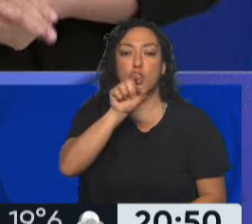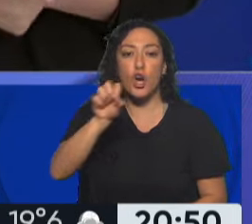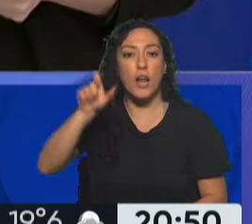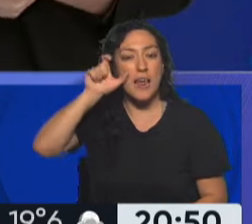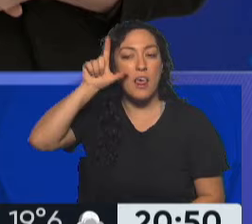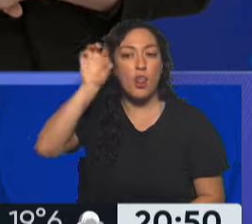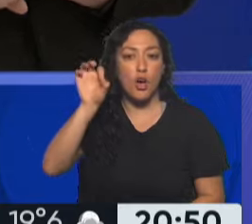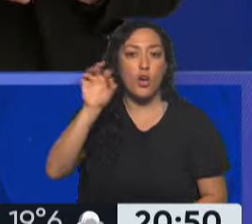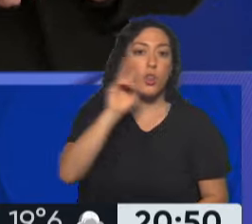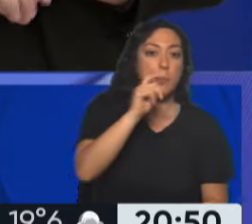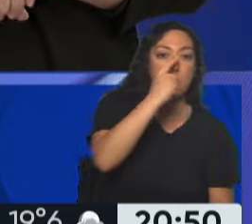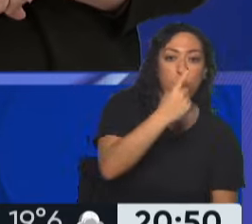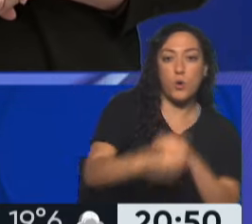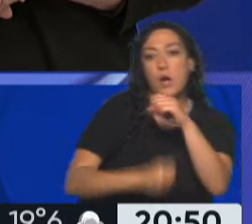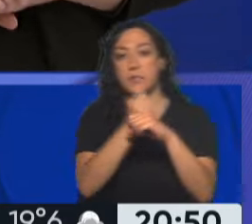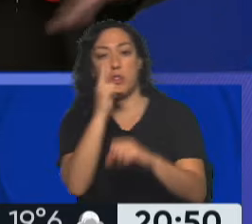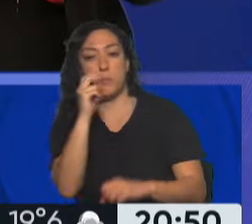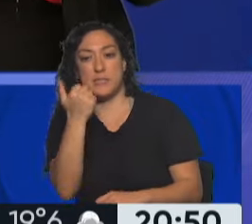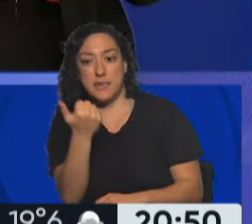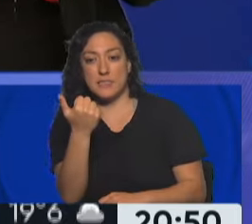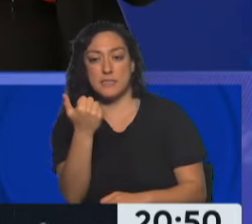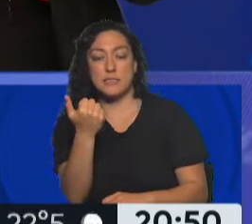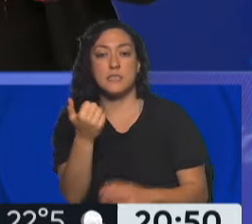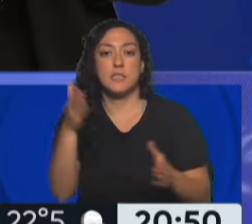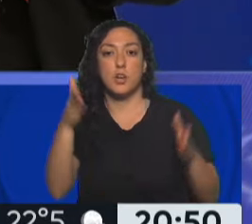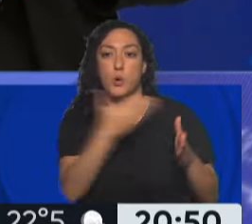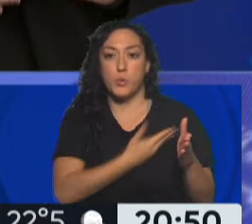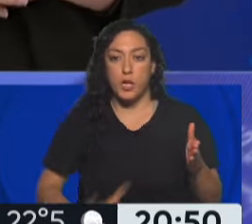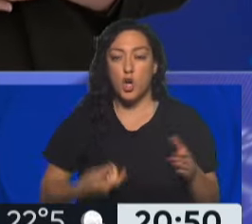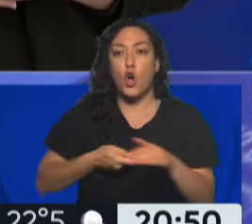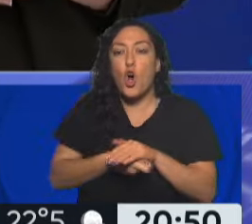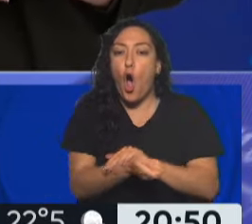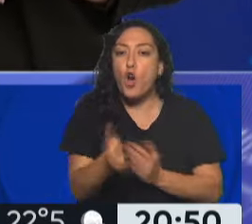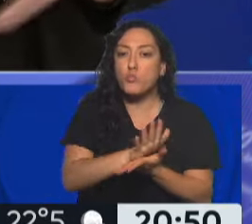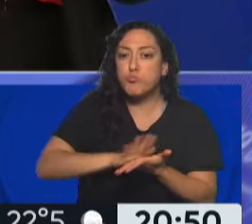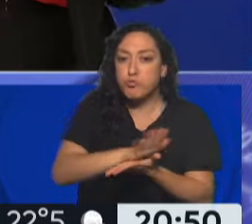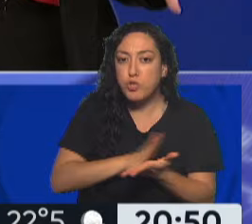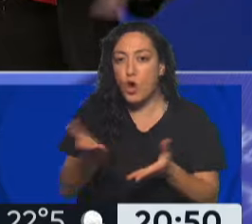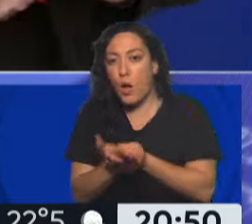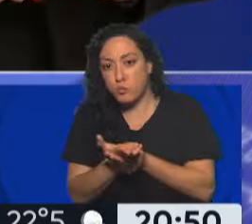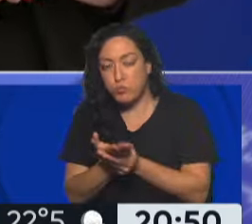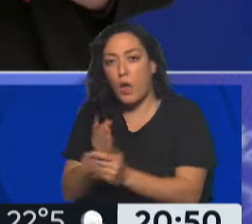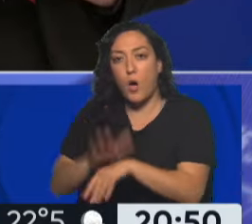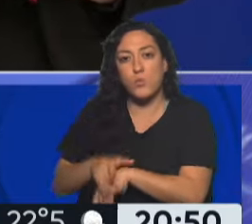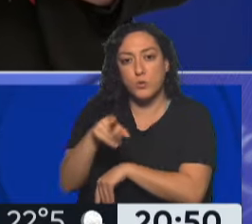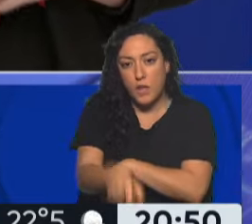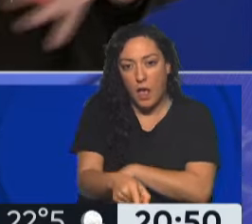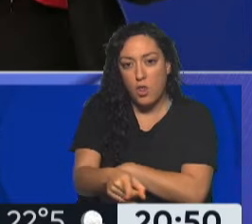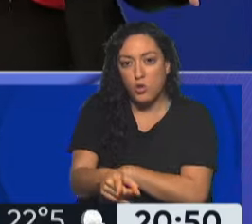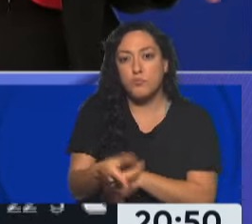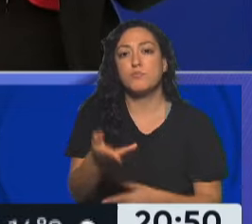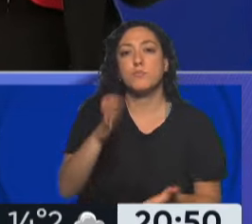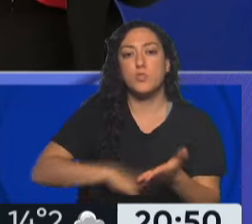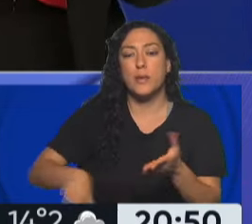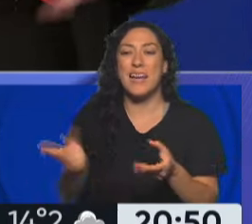recordemos, desde el 2001 al 2006, acusado de una causa de corrupción en el caso o en el marco del caso de lo que se conoce como